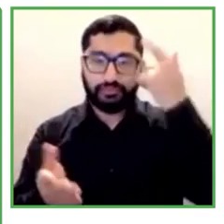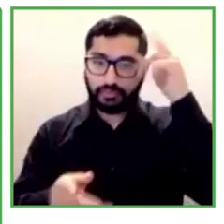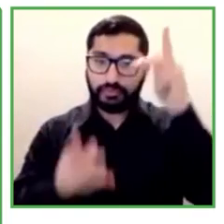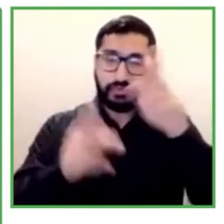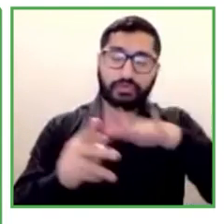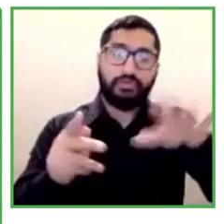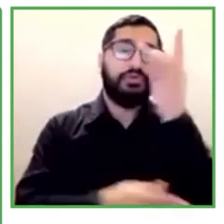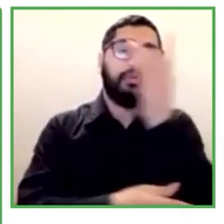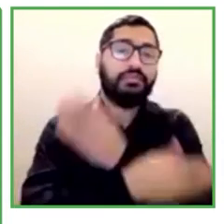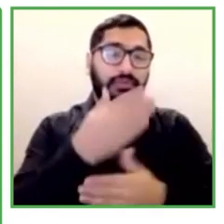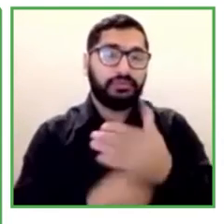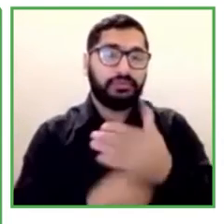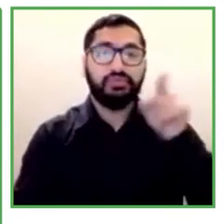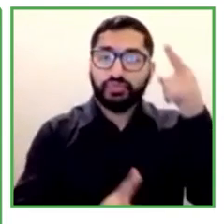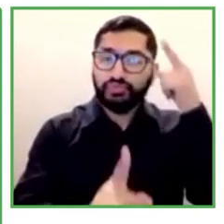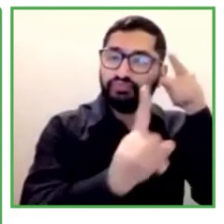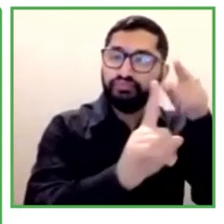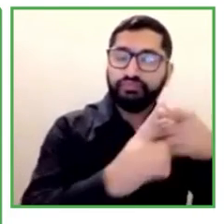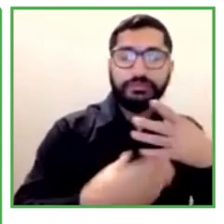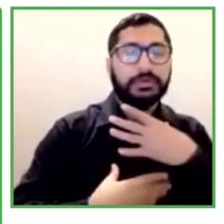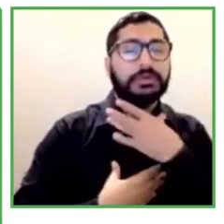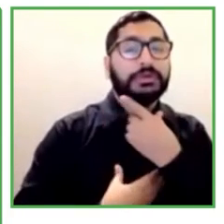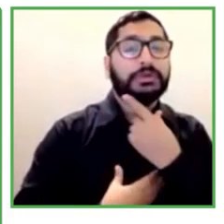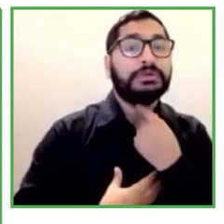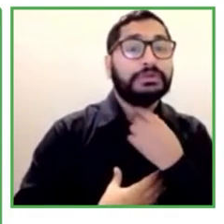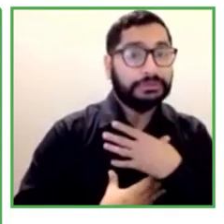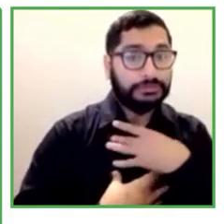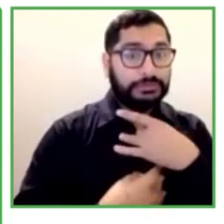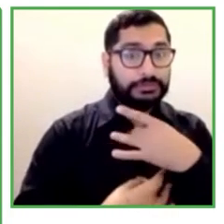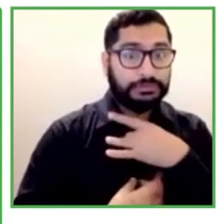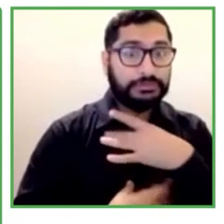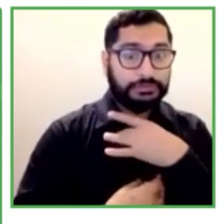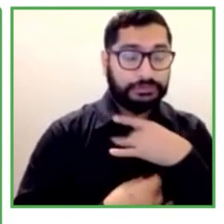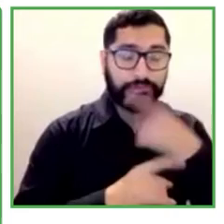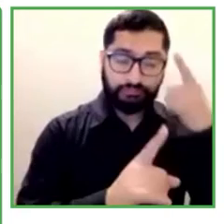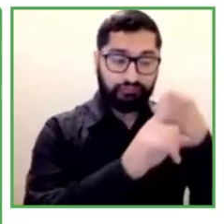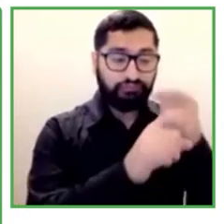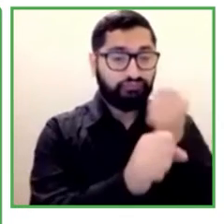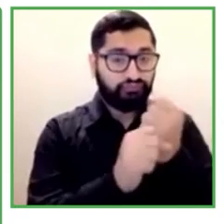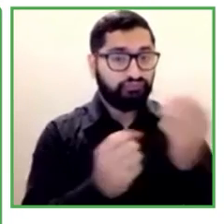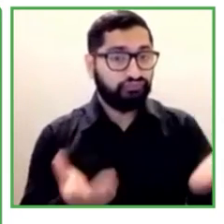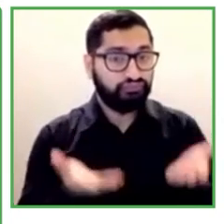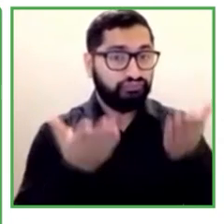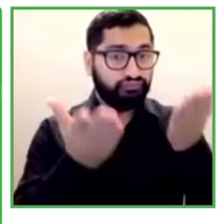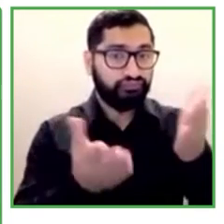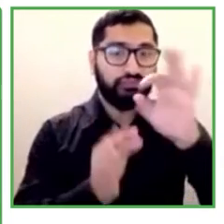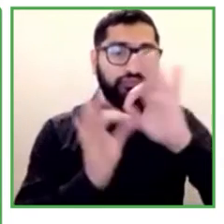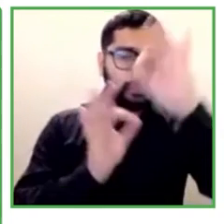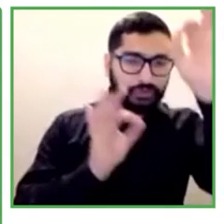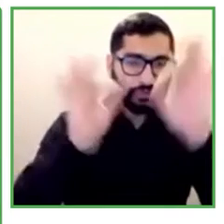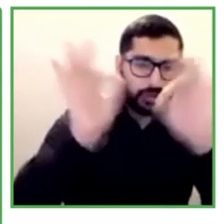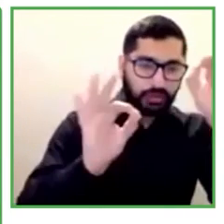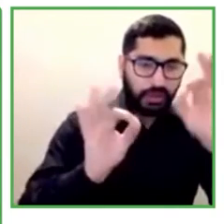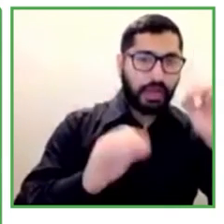objetivo que tienen de llegar a un 20% para el año 2025.